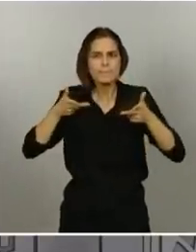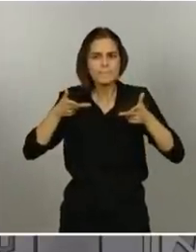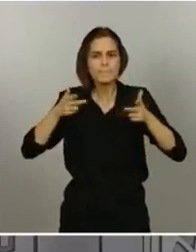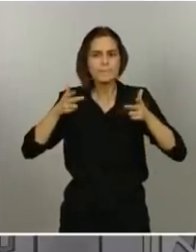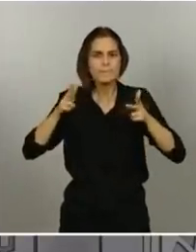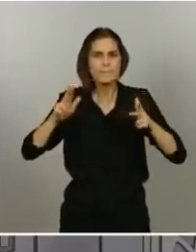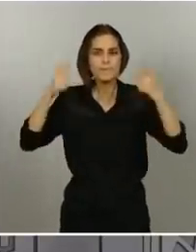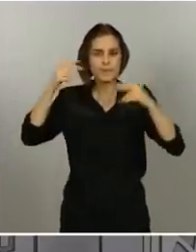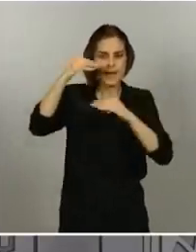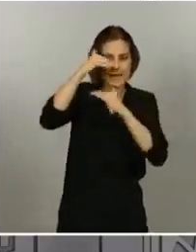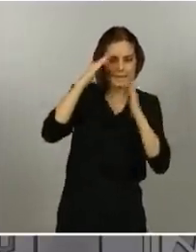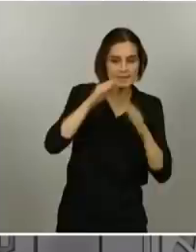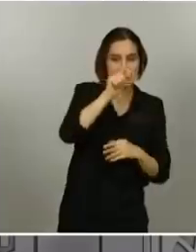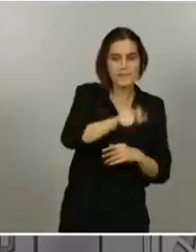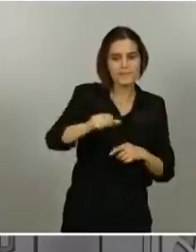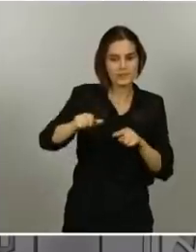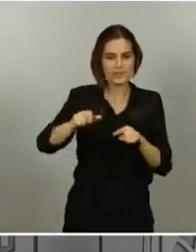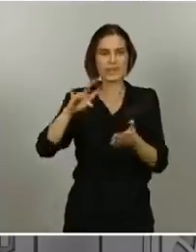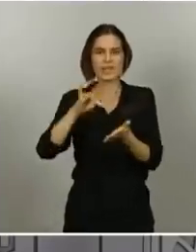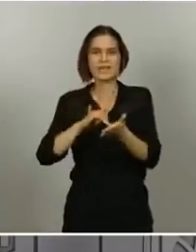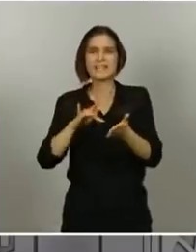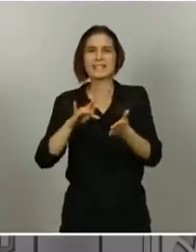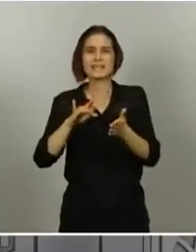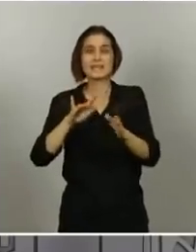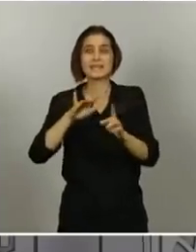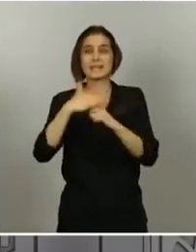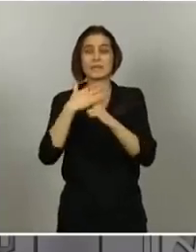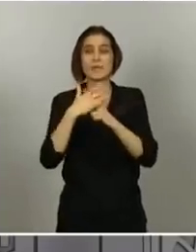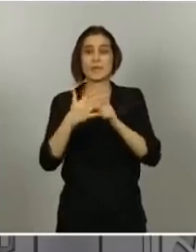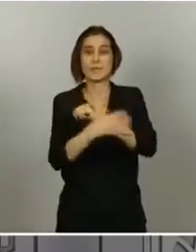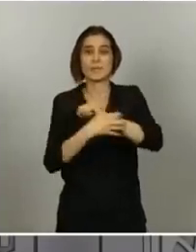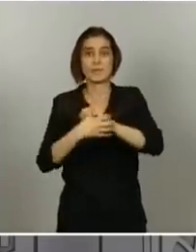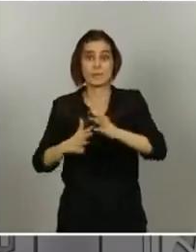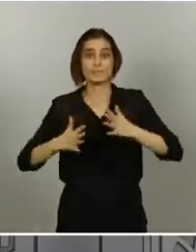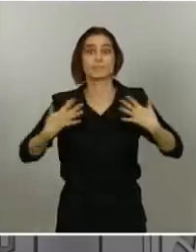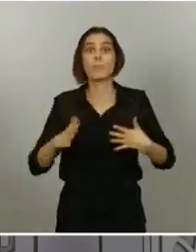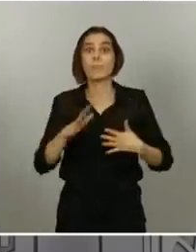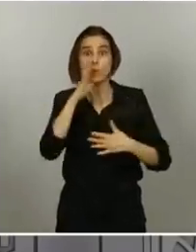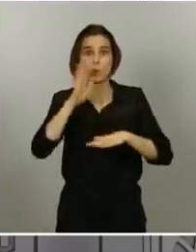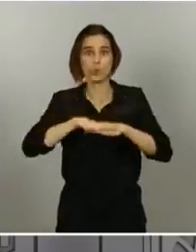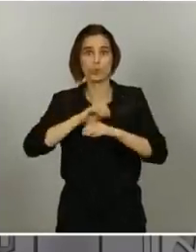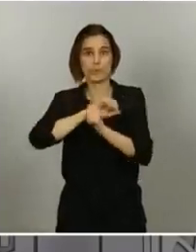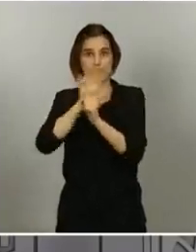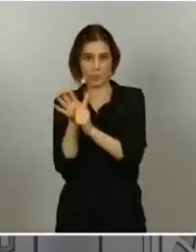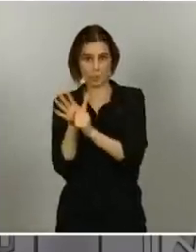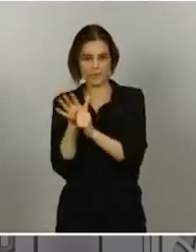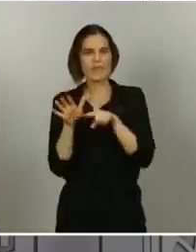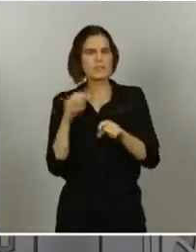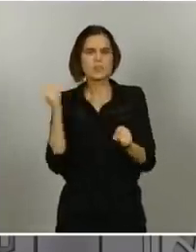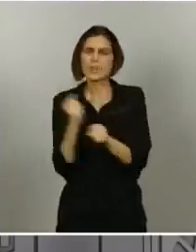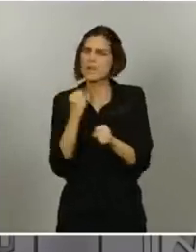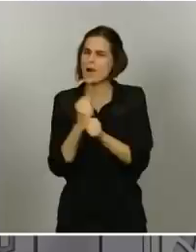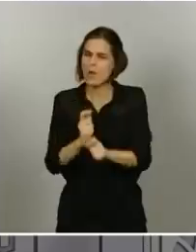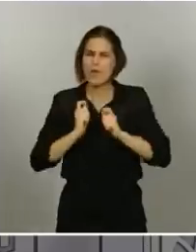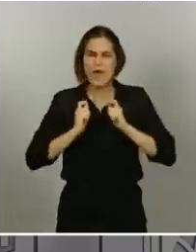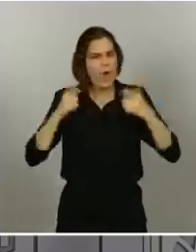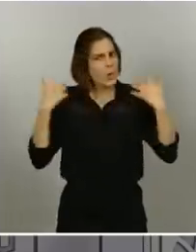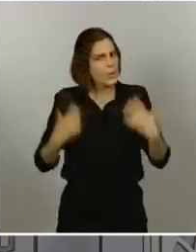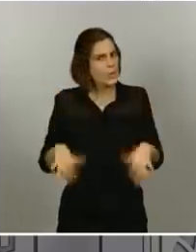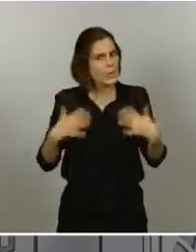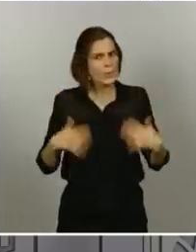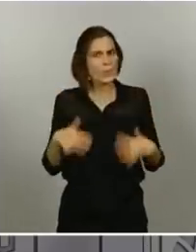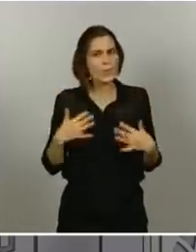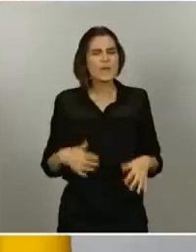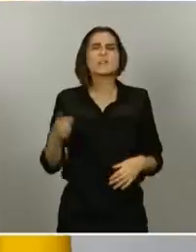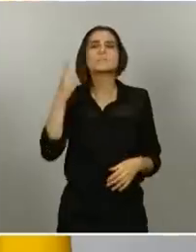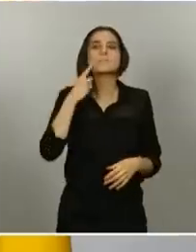por unha situación de pobreza sobrevenida á causa da COVID-19 isto nos ha llevado moito trabajo normalmente se tínen en cuenta as rentas do